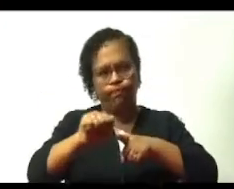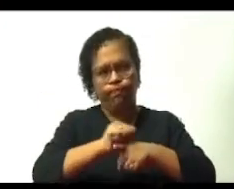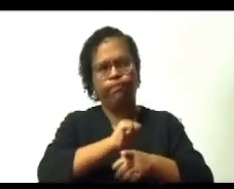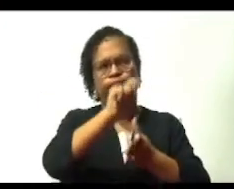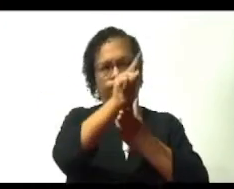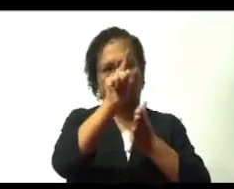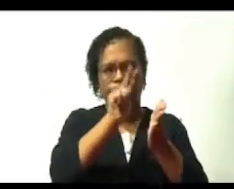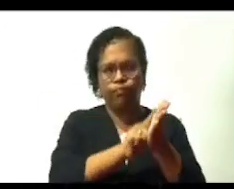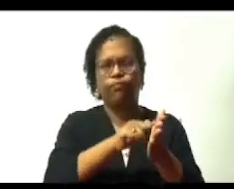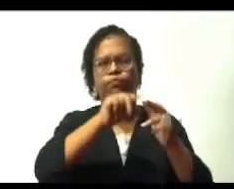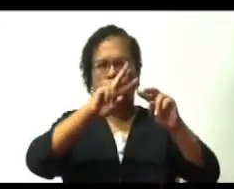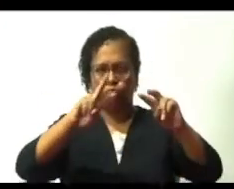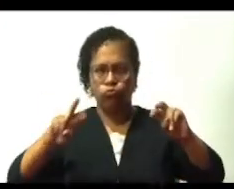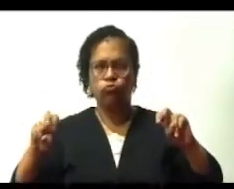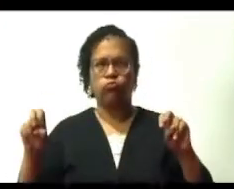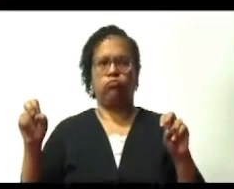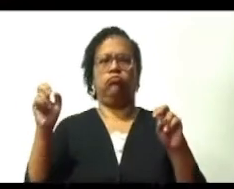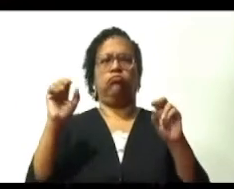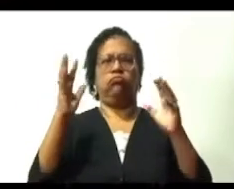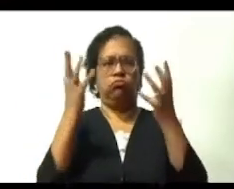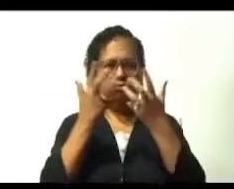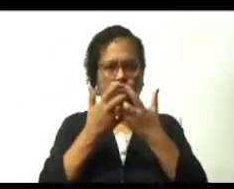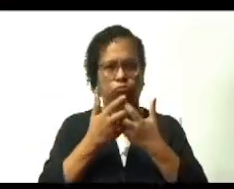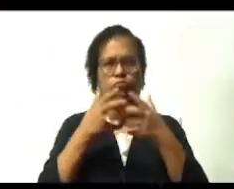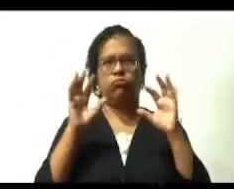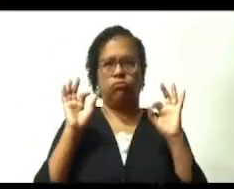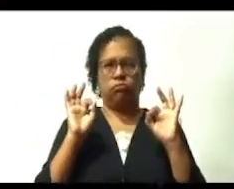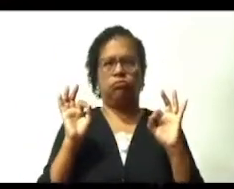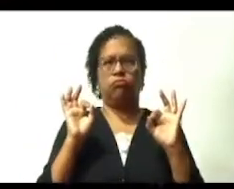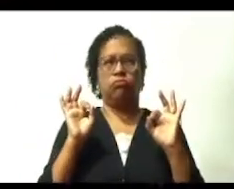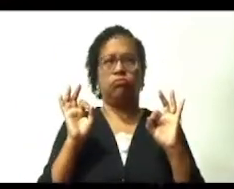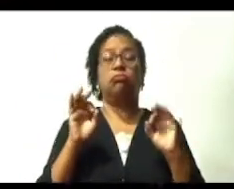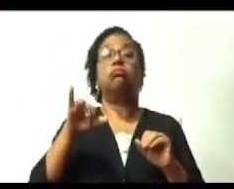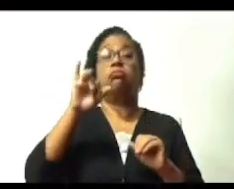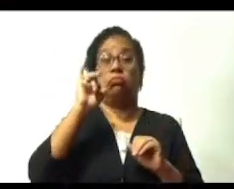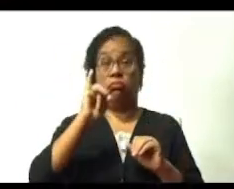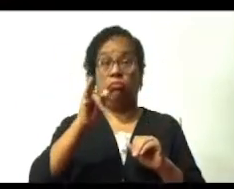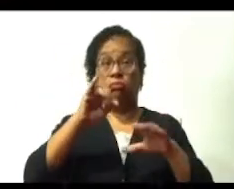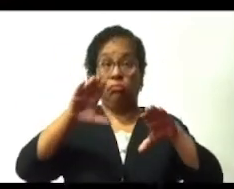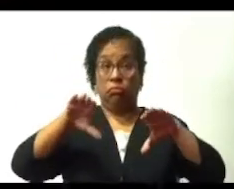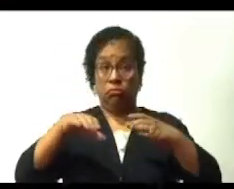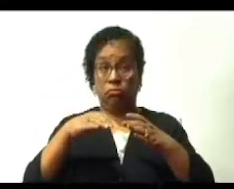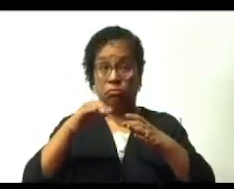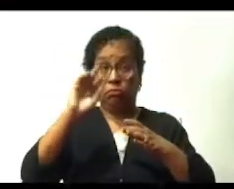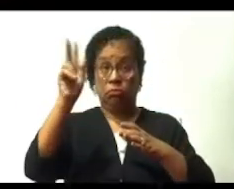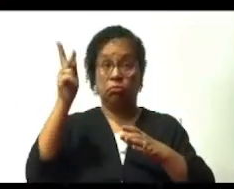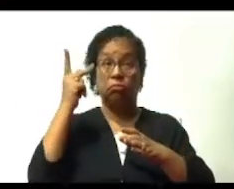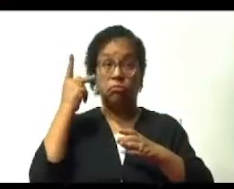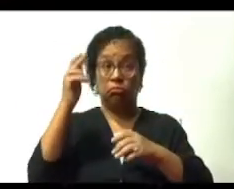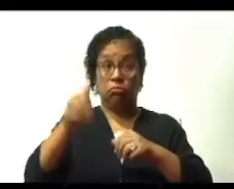bloque también, que a partir de hoy queda conformado,